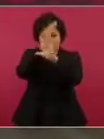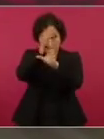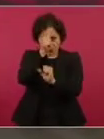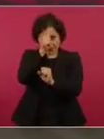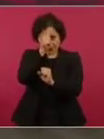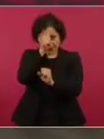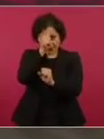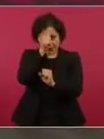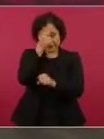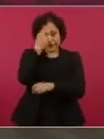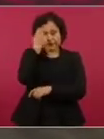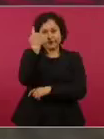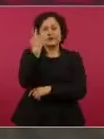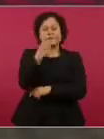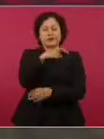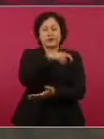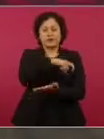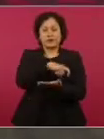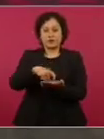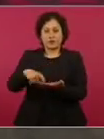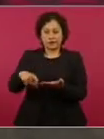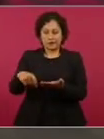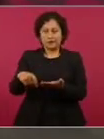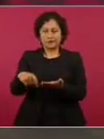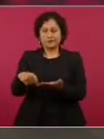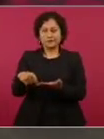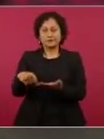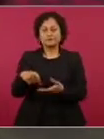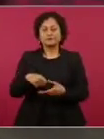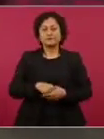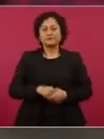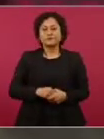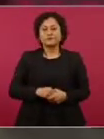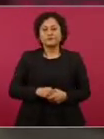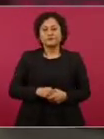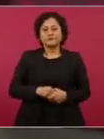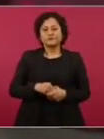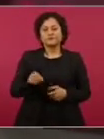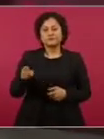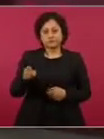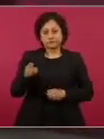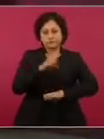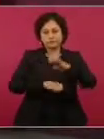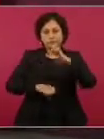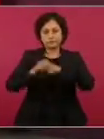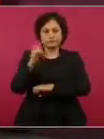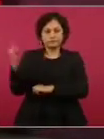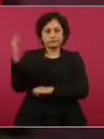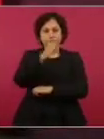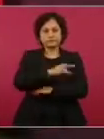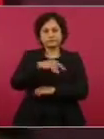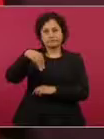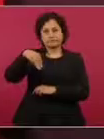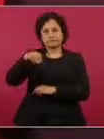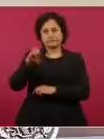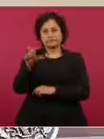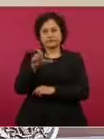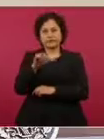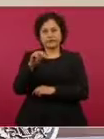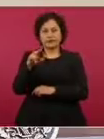para la adquisición de Mexicana de Aviación, del